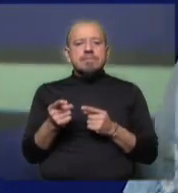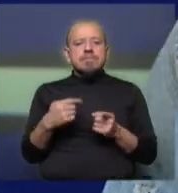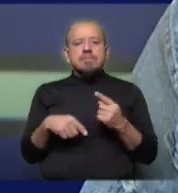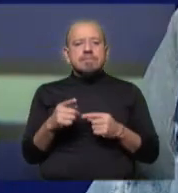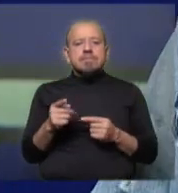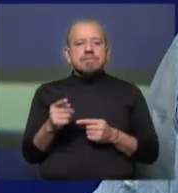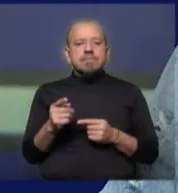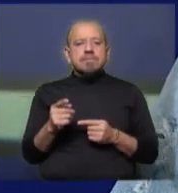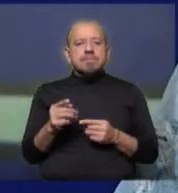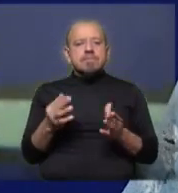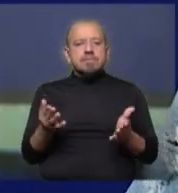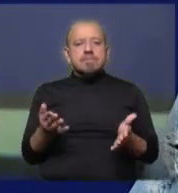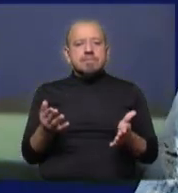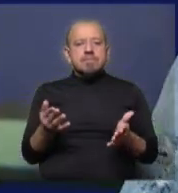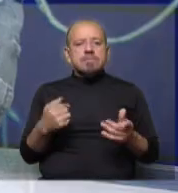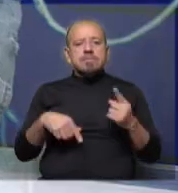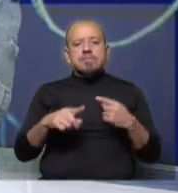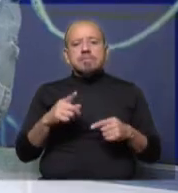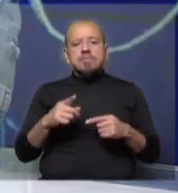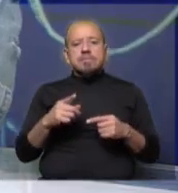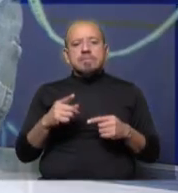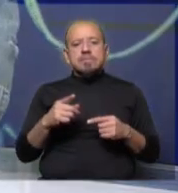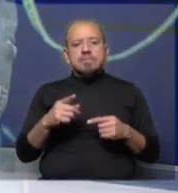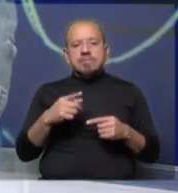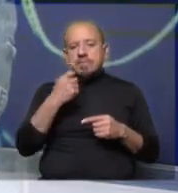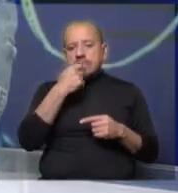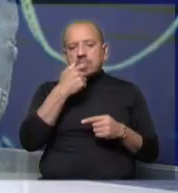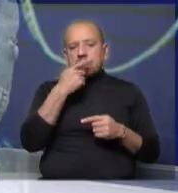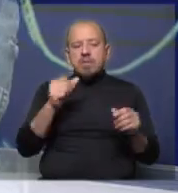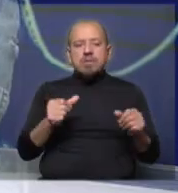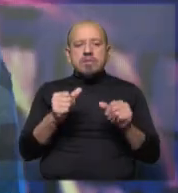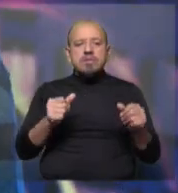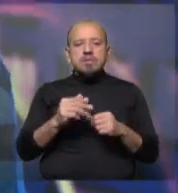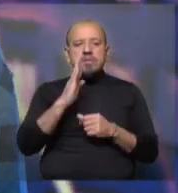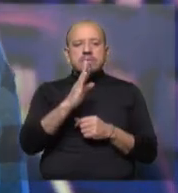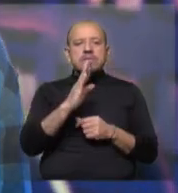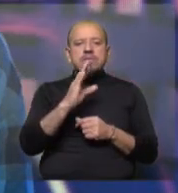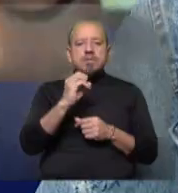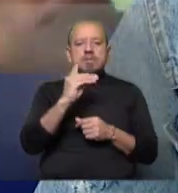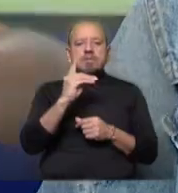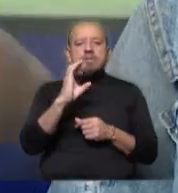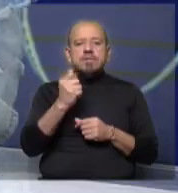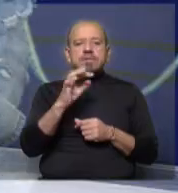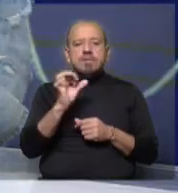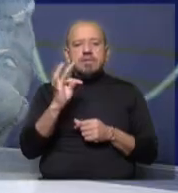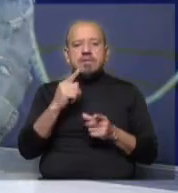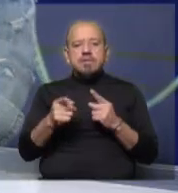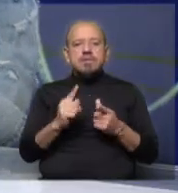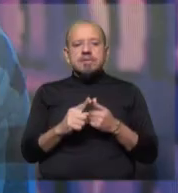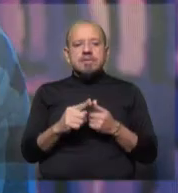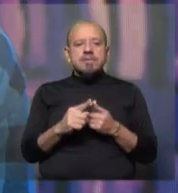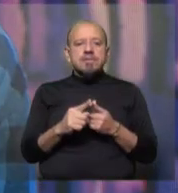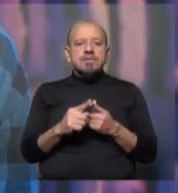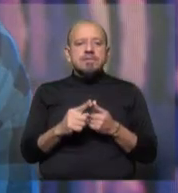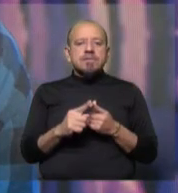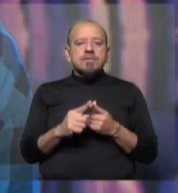delitro yit que se dedic Se tiró hacer podcast somos normales